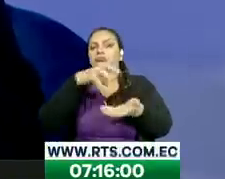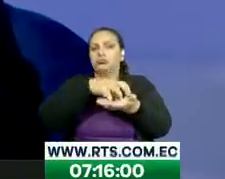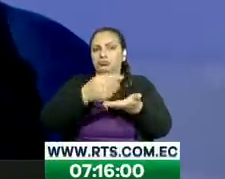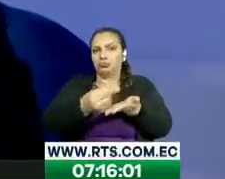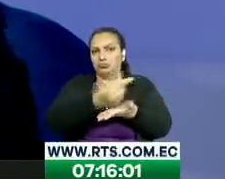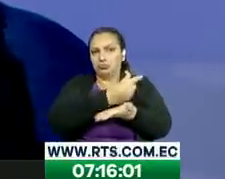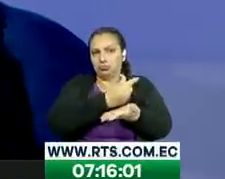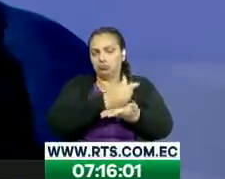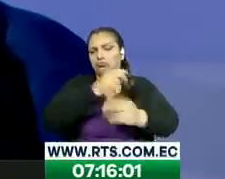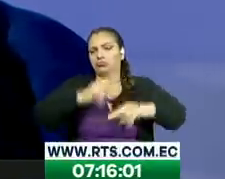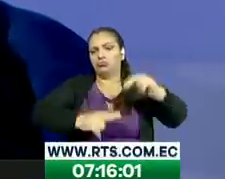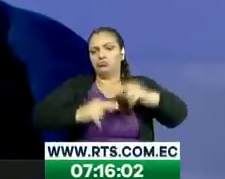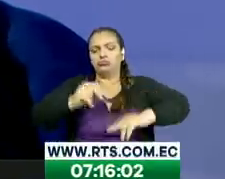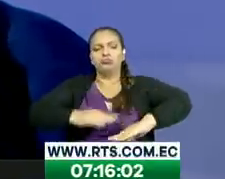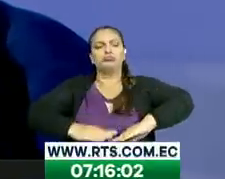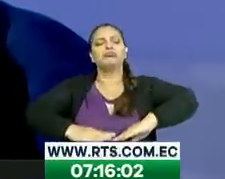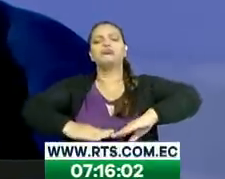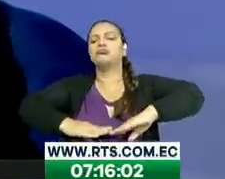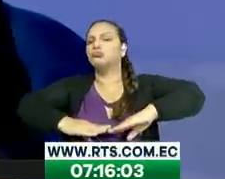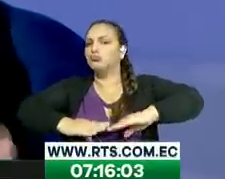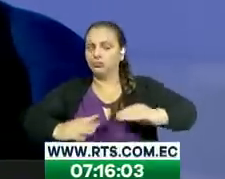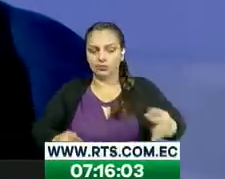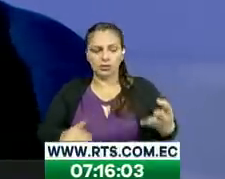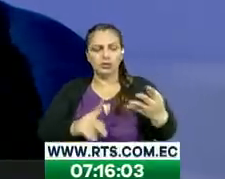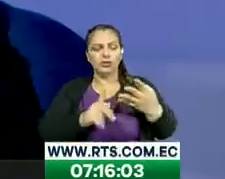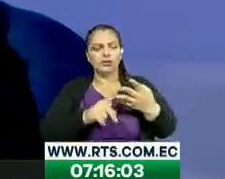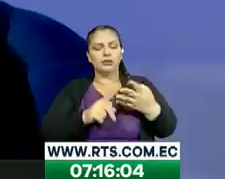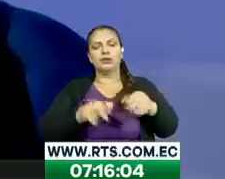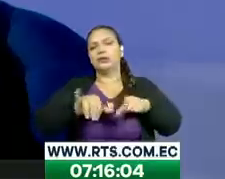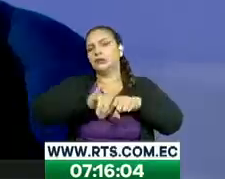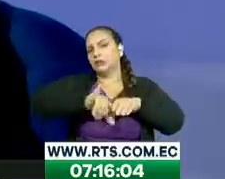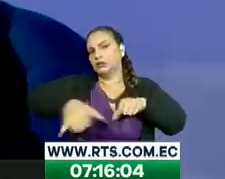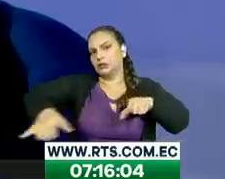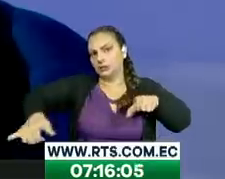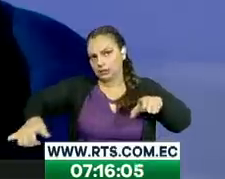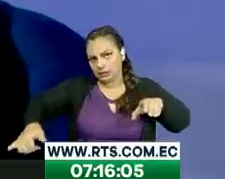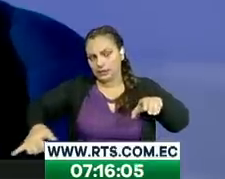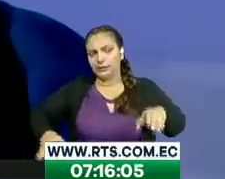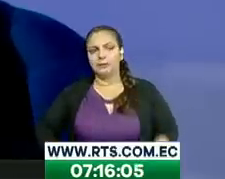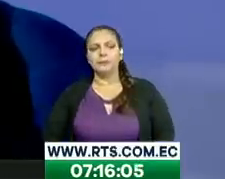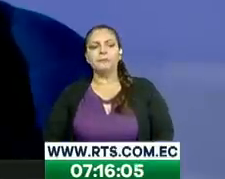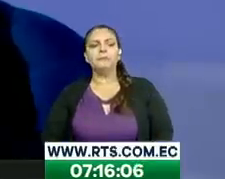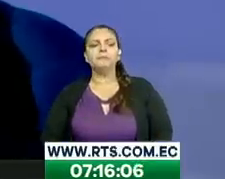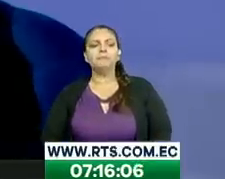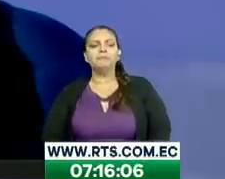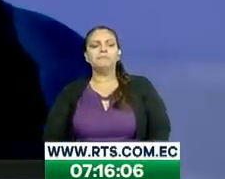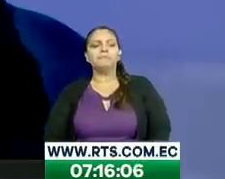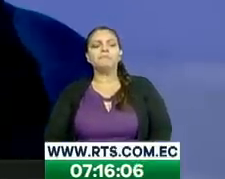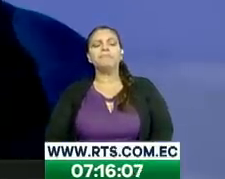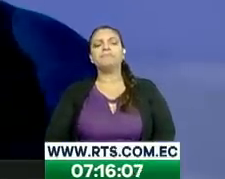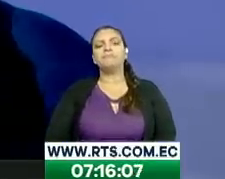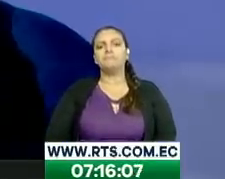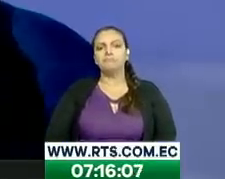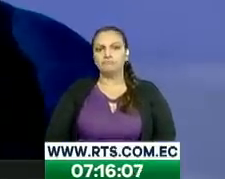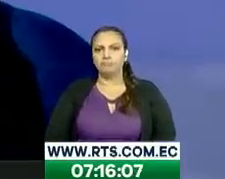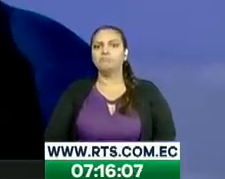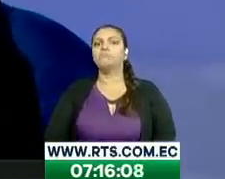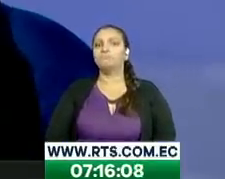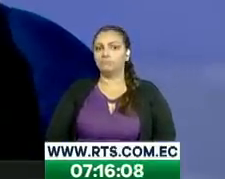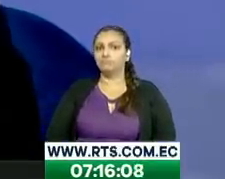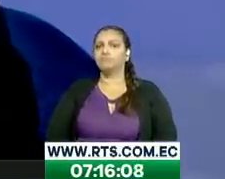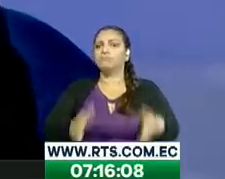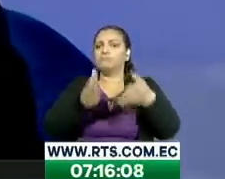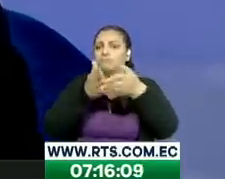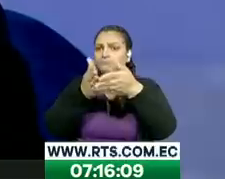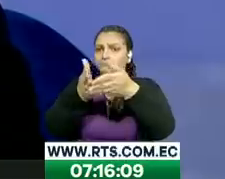también en la provincia de santa elena también de igual manera queremos tener la posibilidad y viabilizar que lleguen embarcaciones grandes